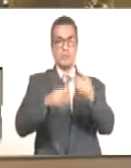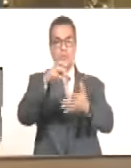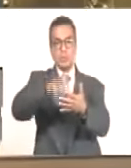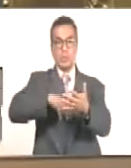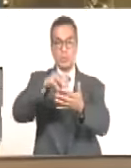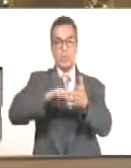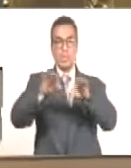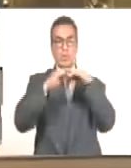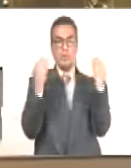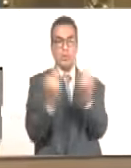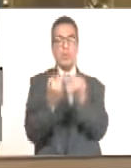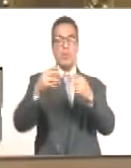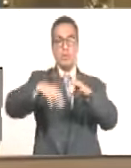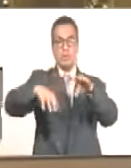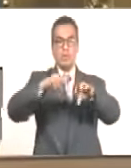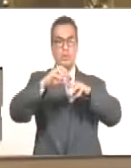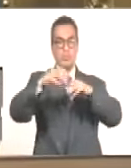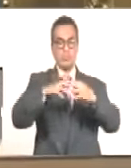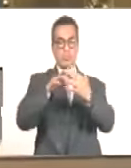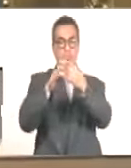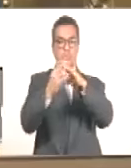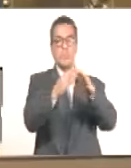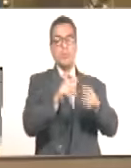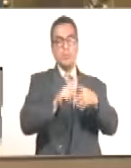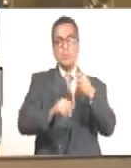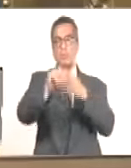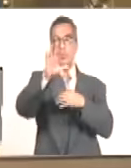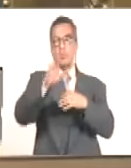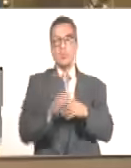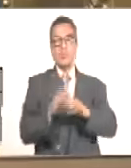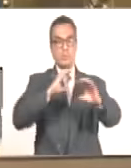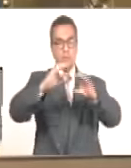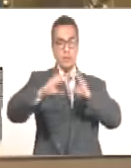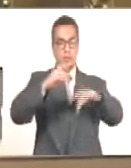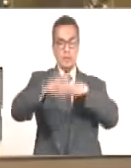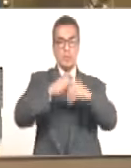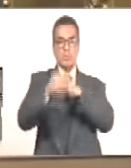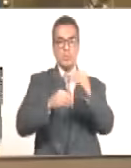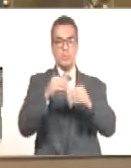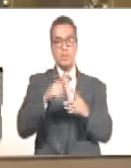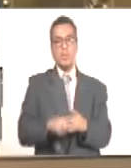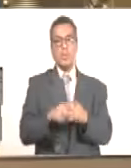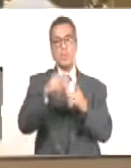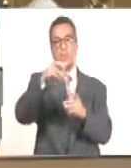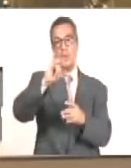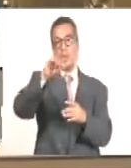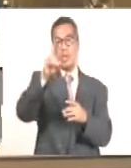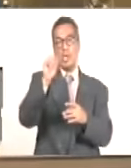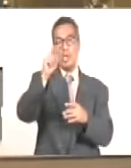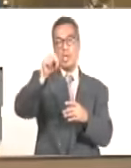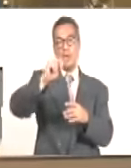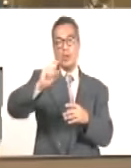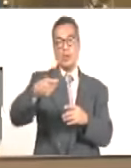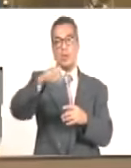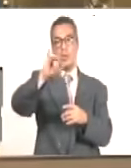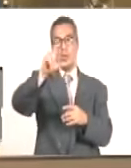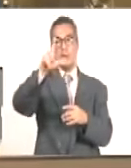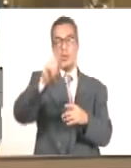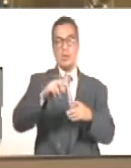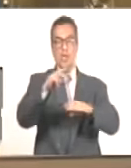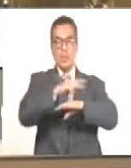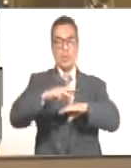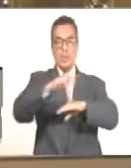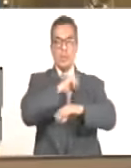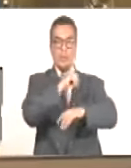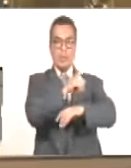agricultura familiar urbana y comunal. Quinto, comunicación suscrita por el ciudadano Eduardo Gil Pinto, ministro